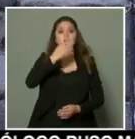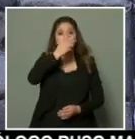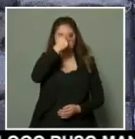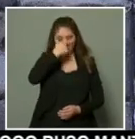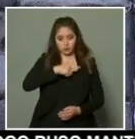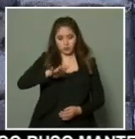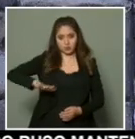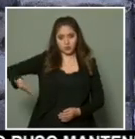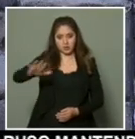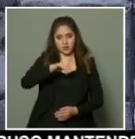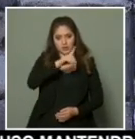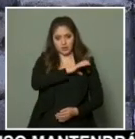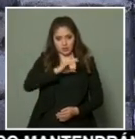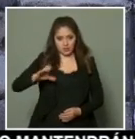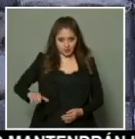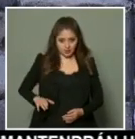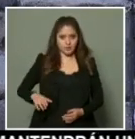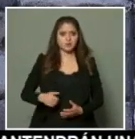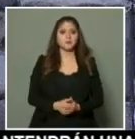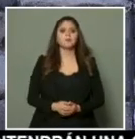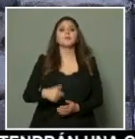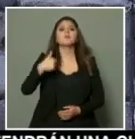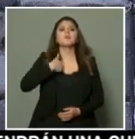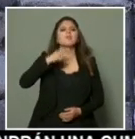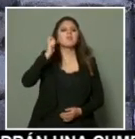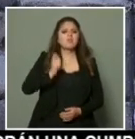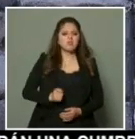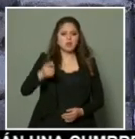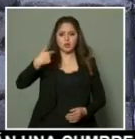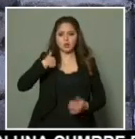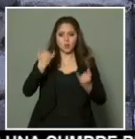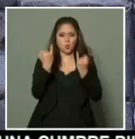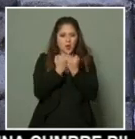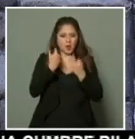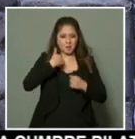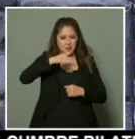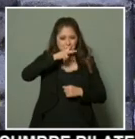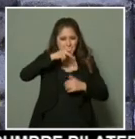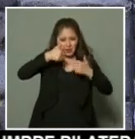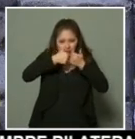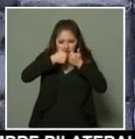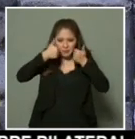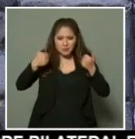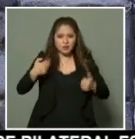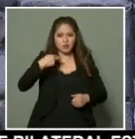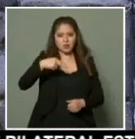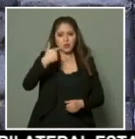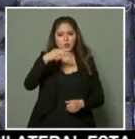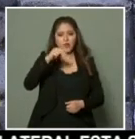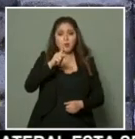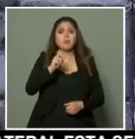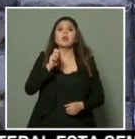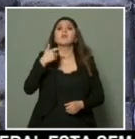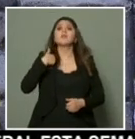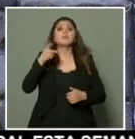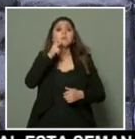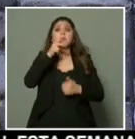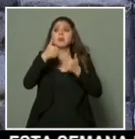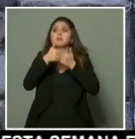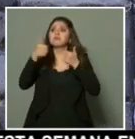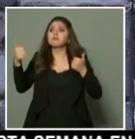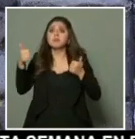desde 1997 Iztapalapa sufre los embates de la falta de líquido vital. Por ello, planteó concluir la cuarta etapa